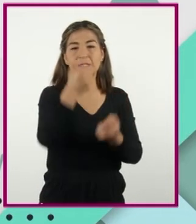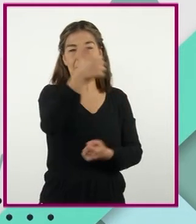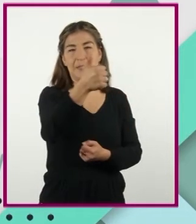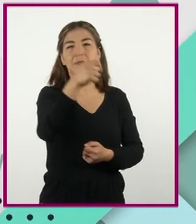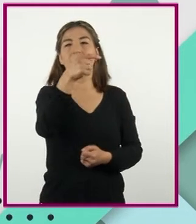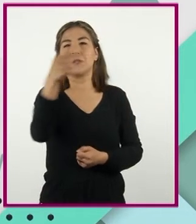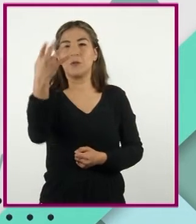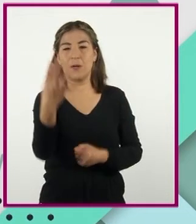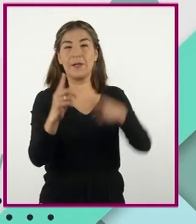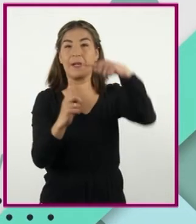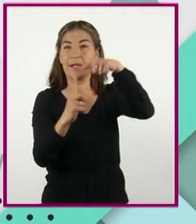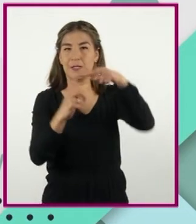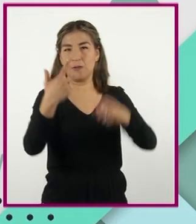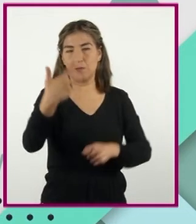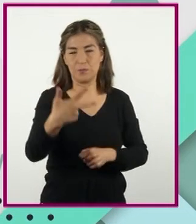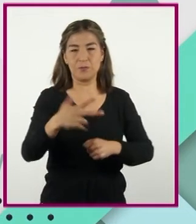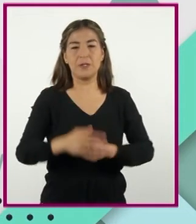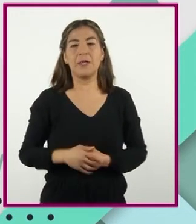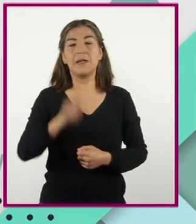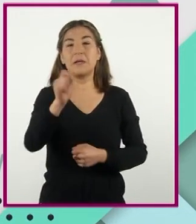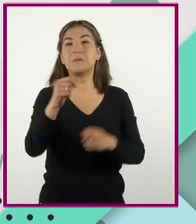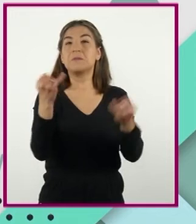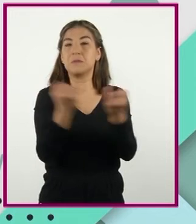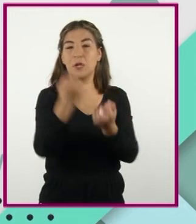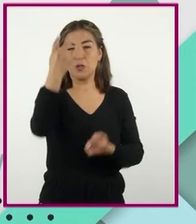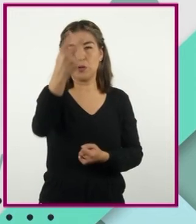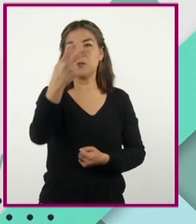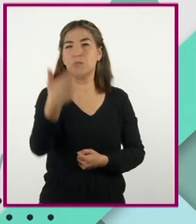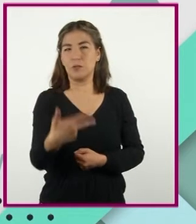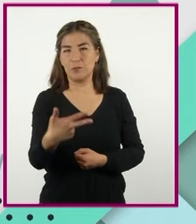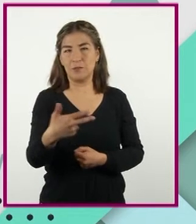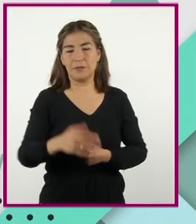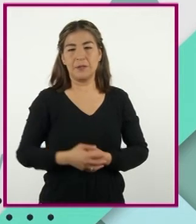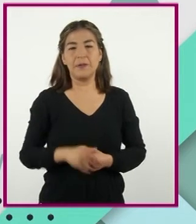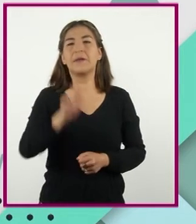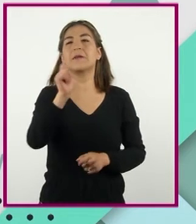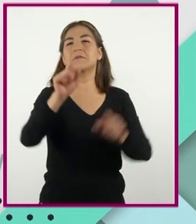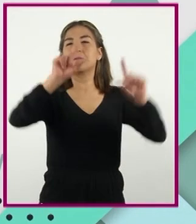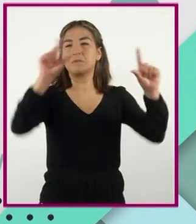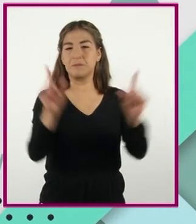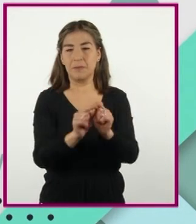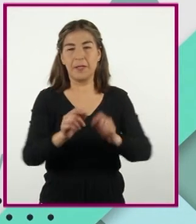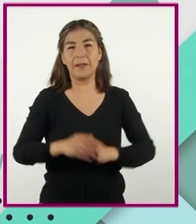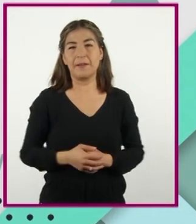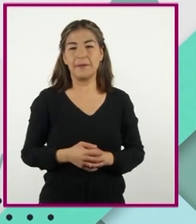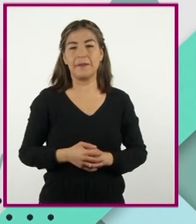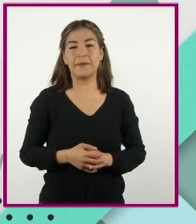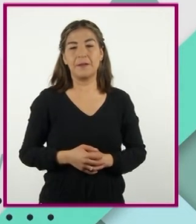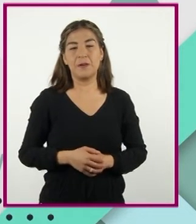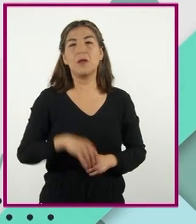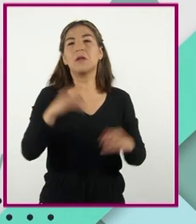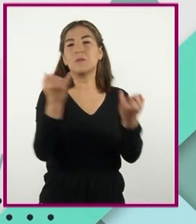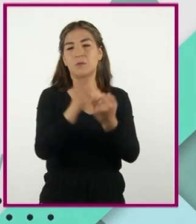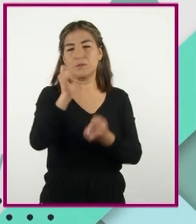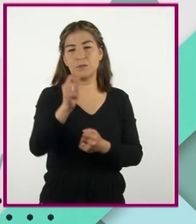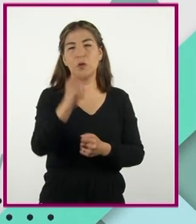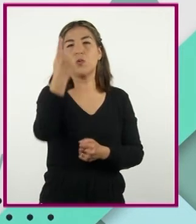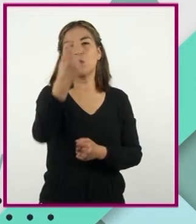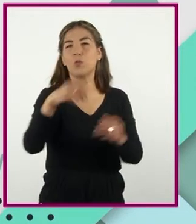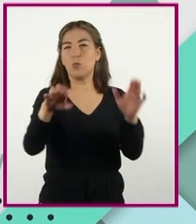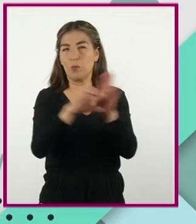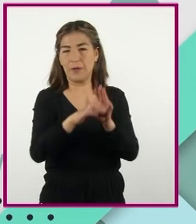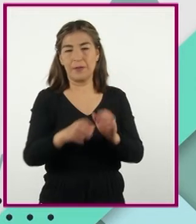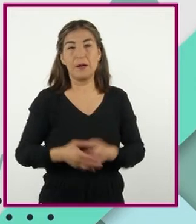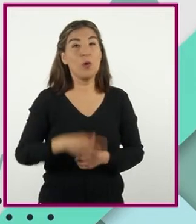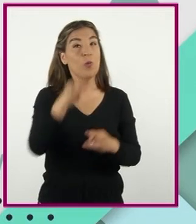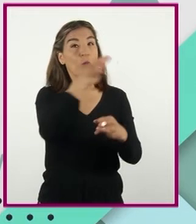8. Es igual a 2/8 simplificada la fracción es igual a 1/4. Y el